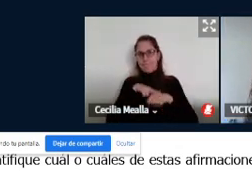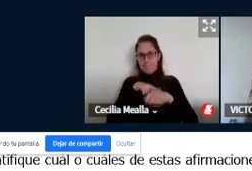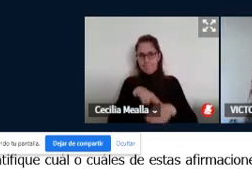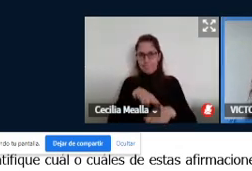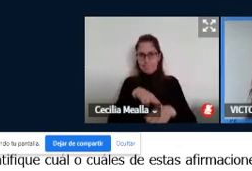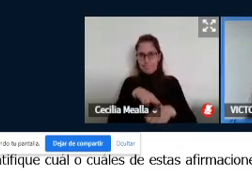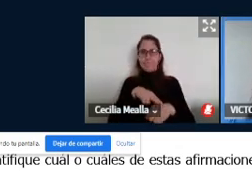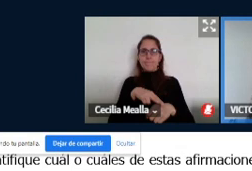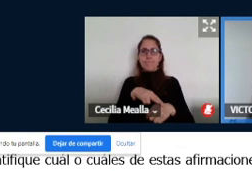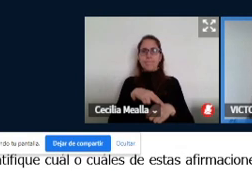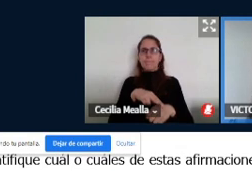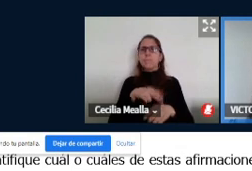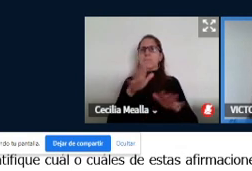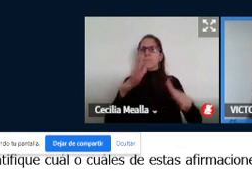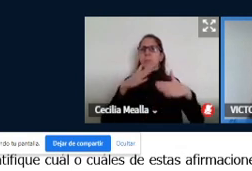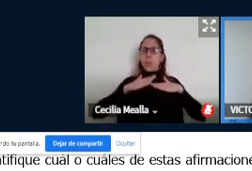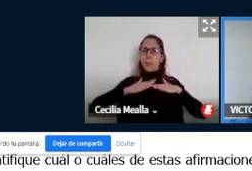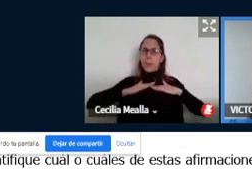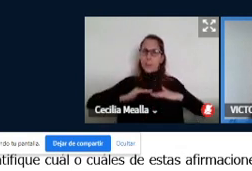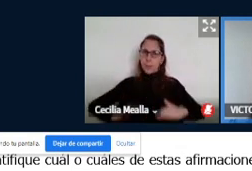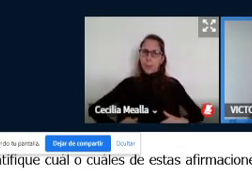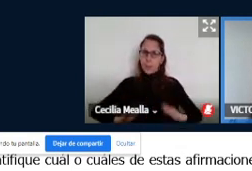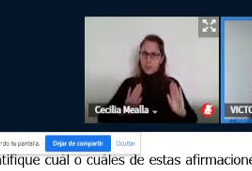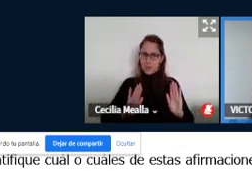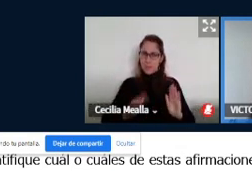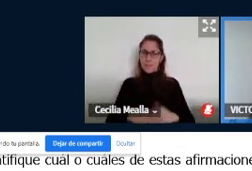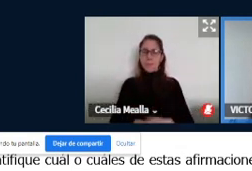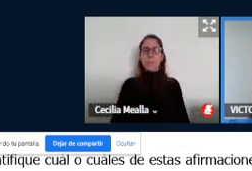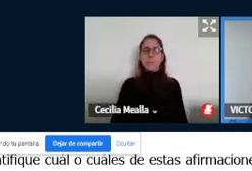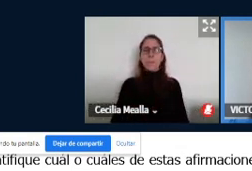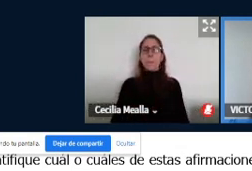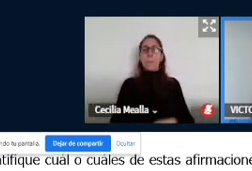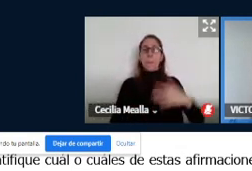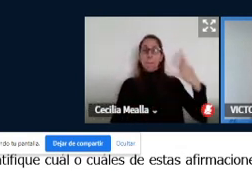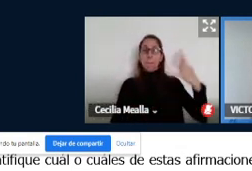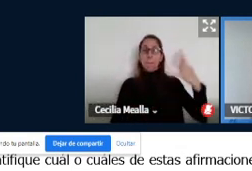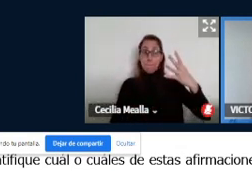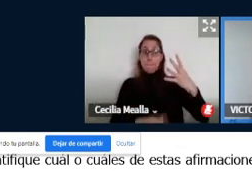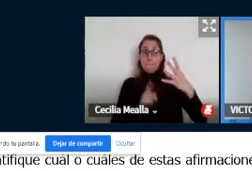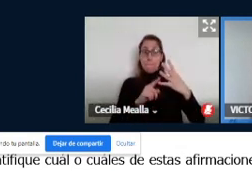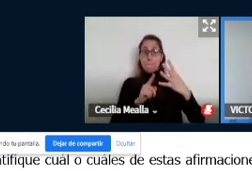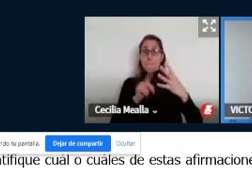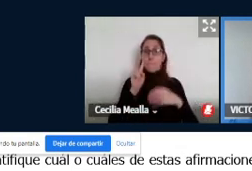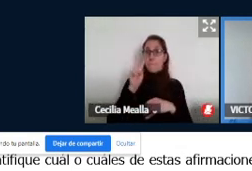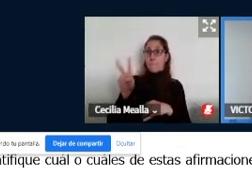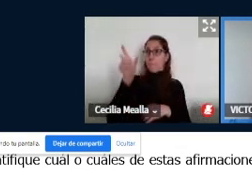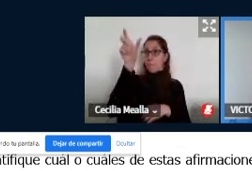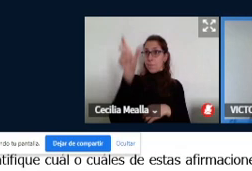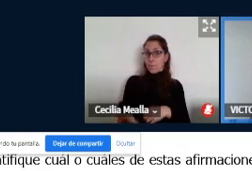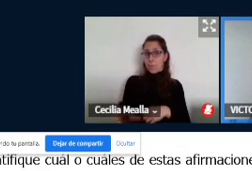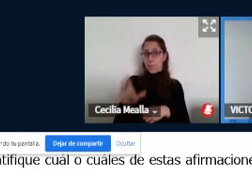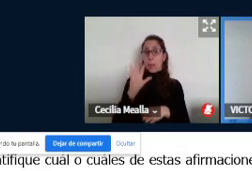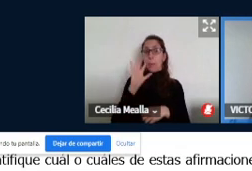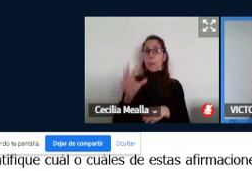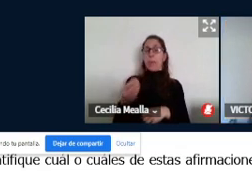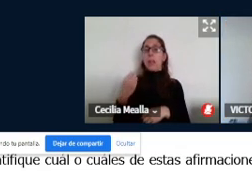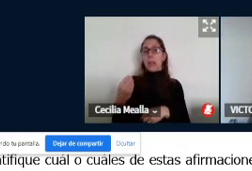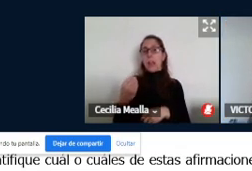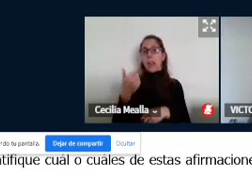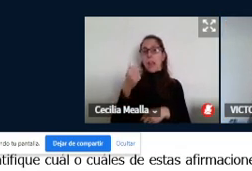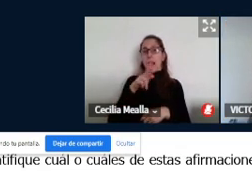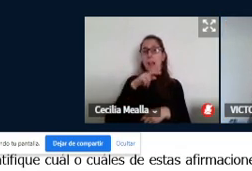es bajemos la ansiedad. La última, en la imagen se observa la pared de una arteria